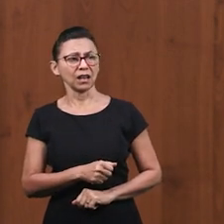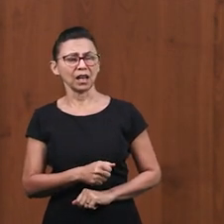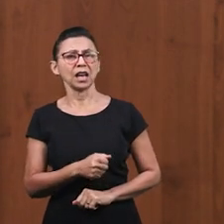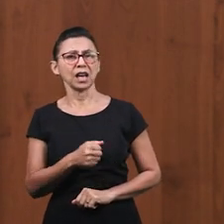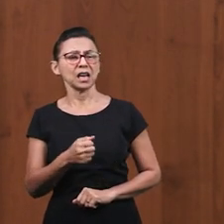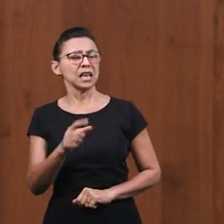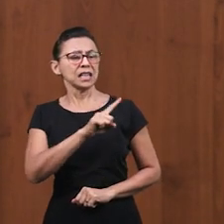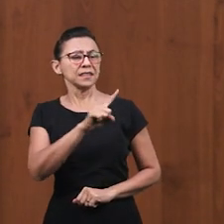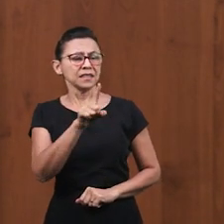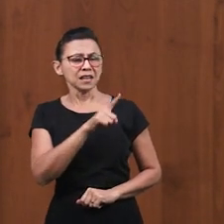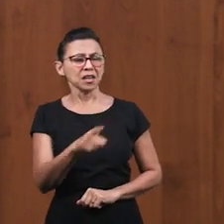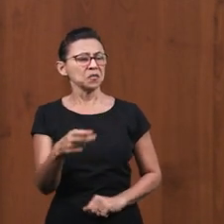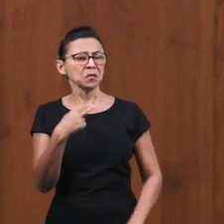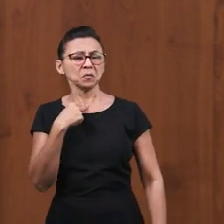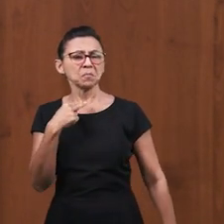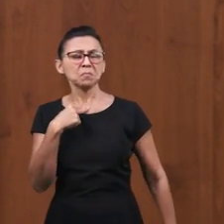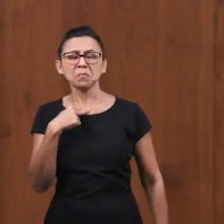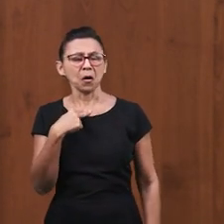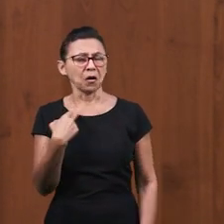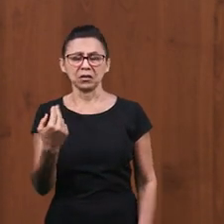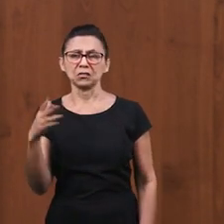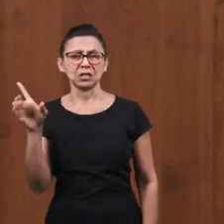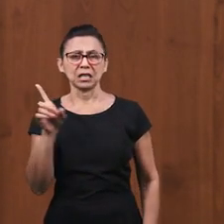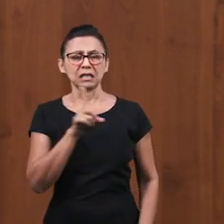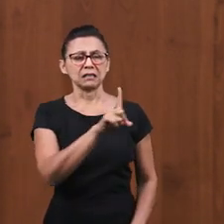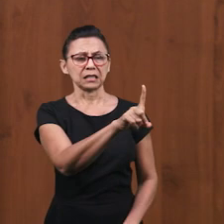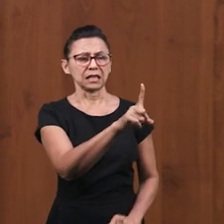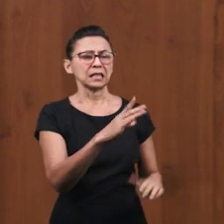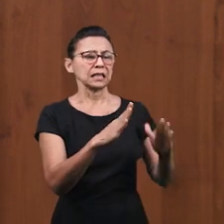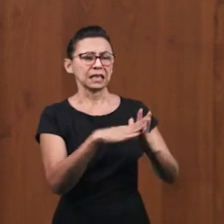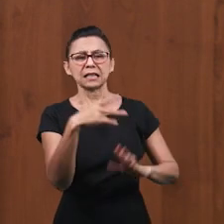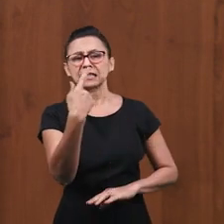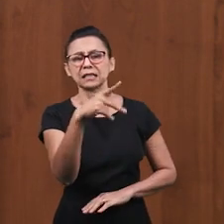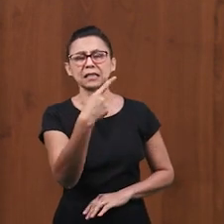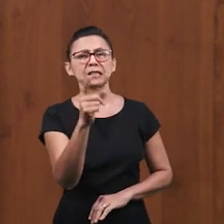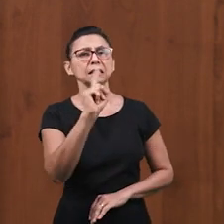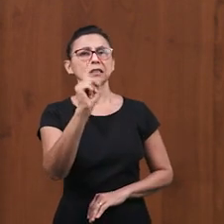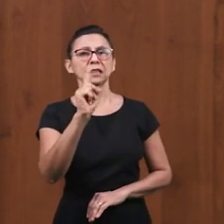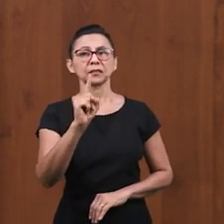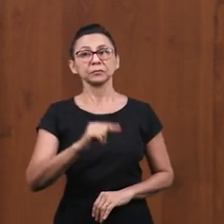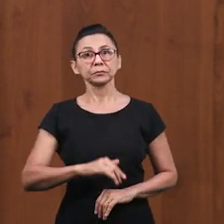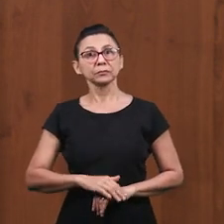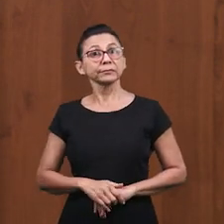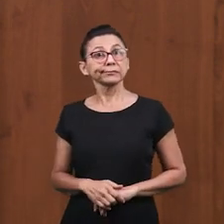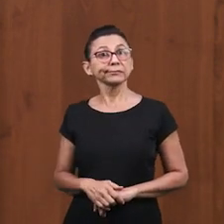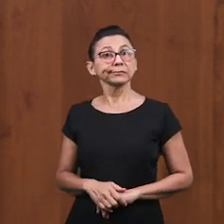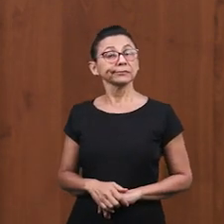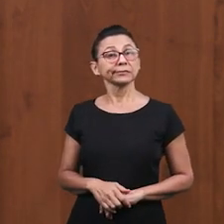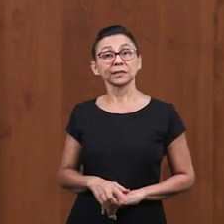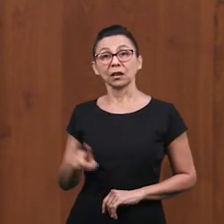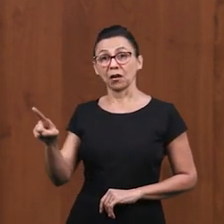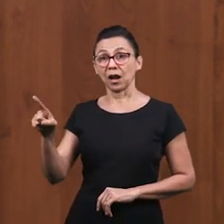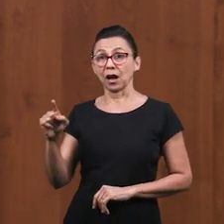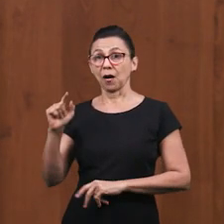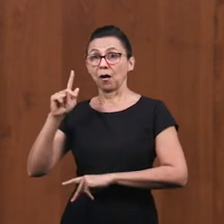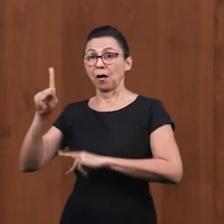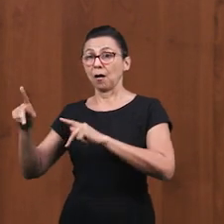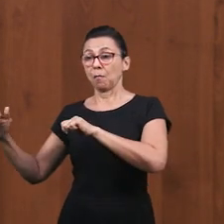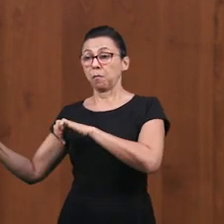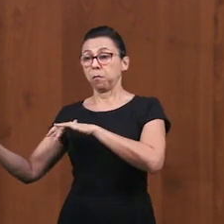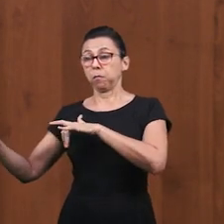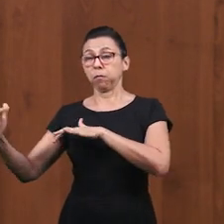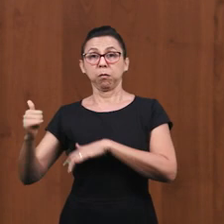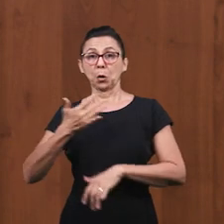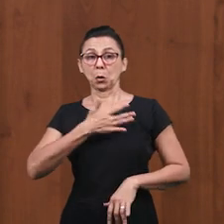quería impedir a Zaqueo recibir esa bendición. Y hoy también nosotros vemos la misma cosa,